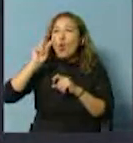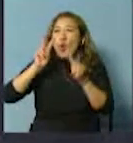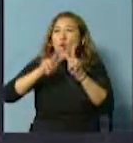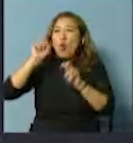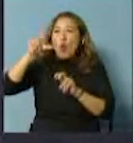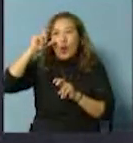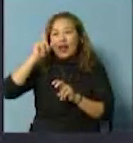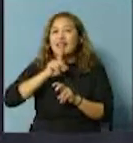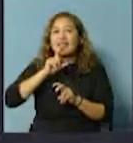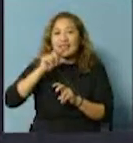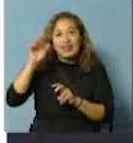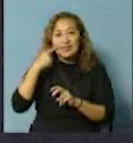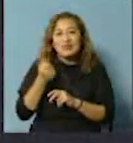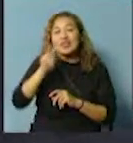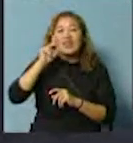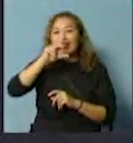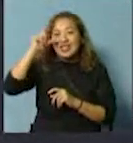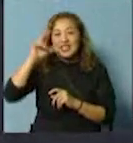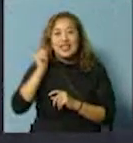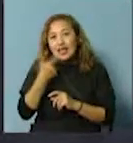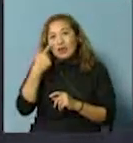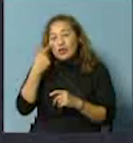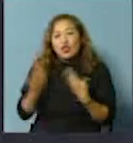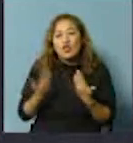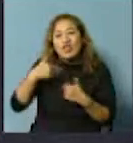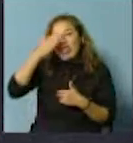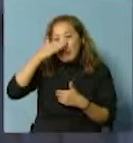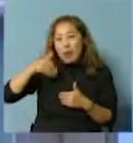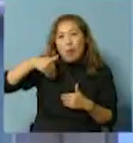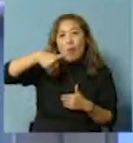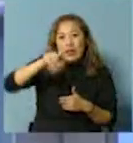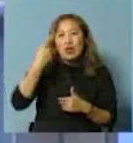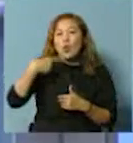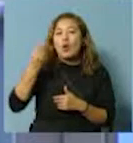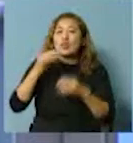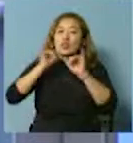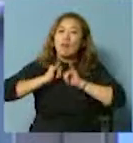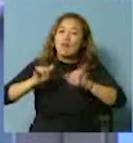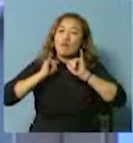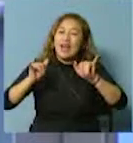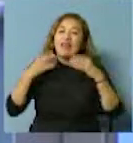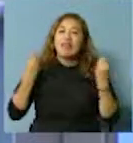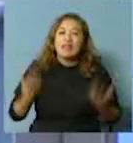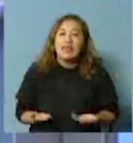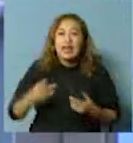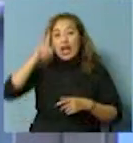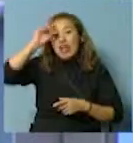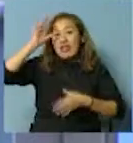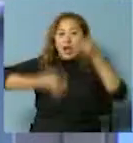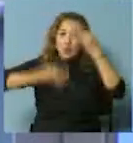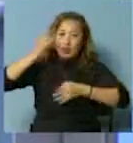de los nombres que seguramente terminaremos de conocer en detalle cuando haya una publicación de el tribunal